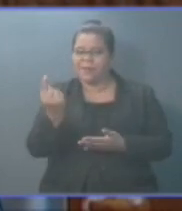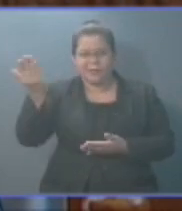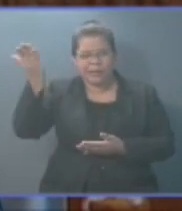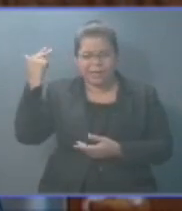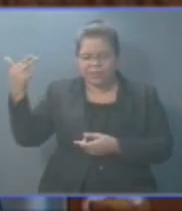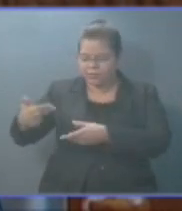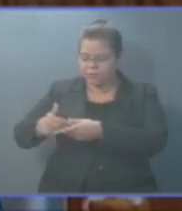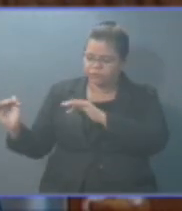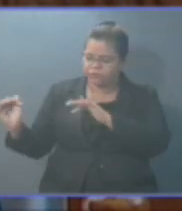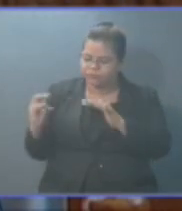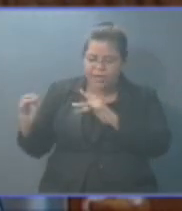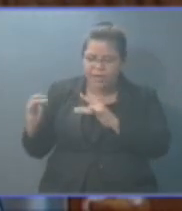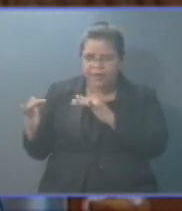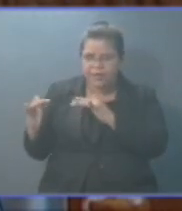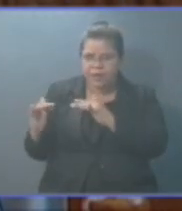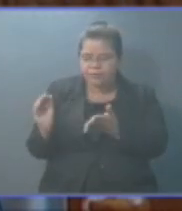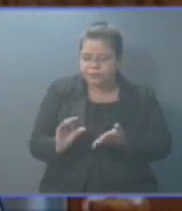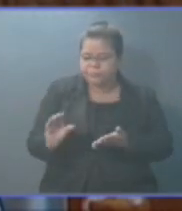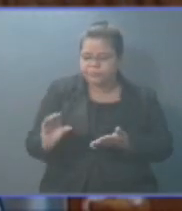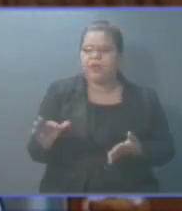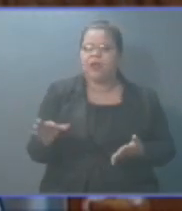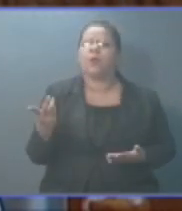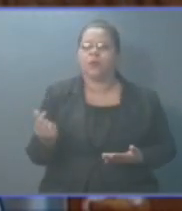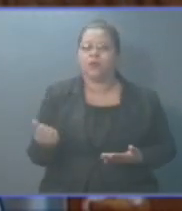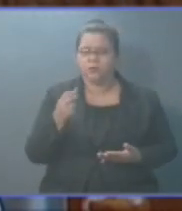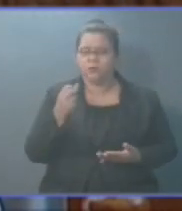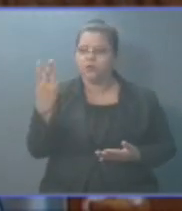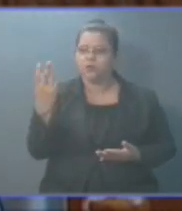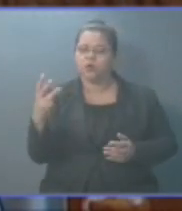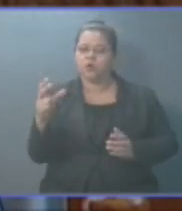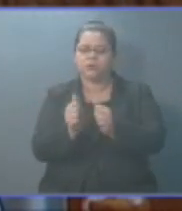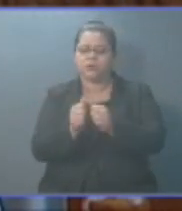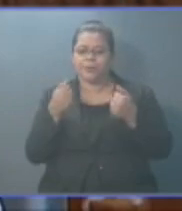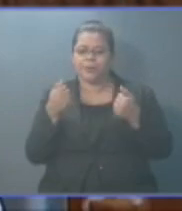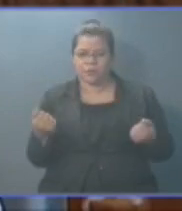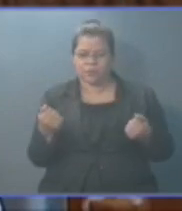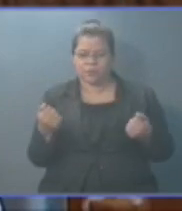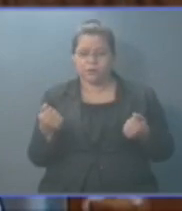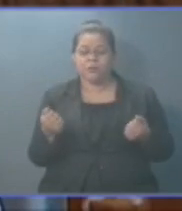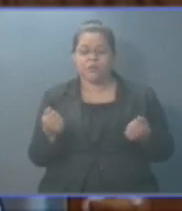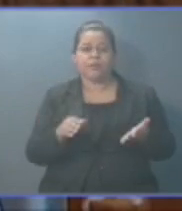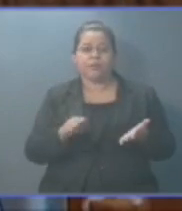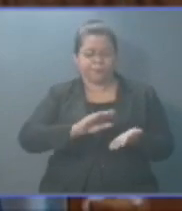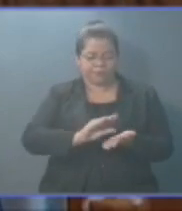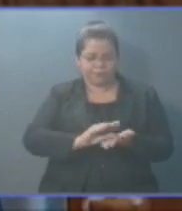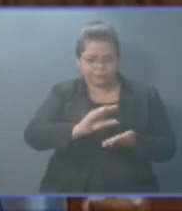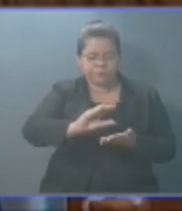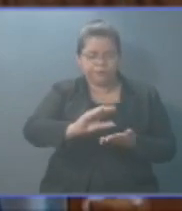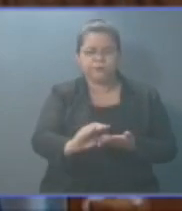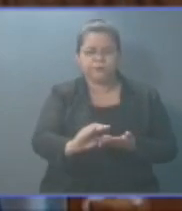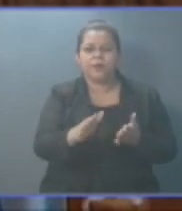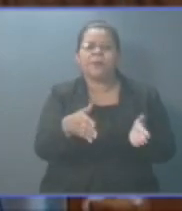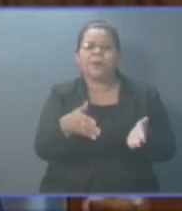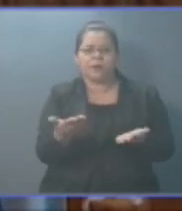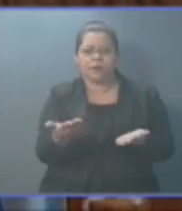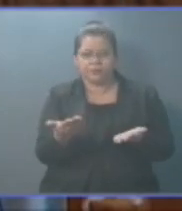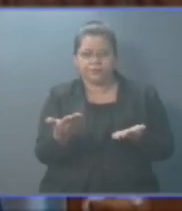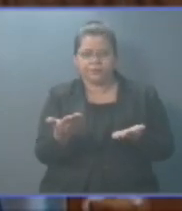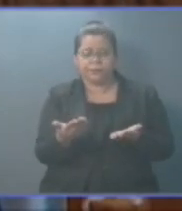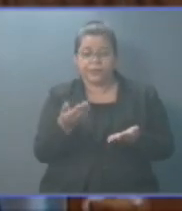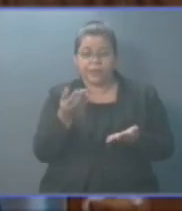y excombatientes, un monto de 12 millones de dólares. Para el financiamiento para atender